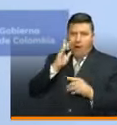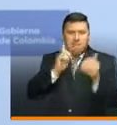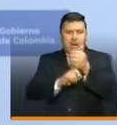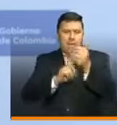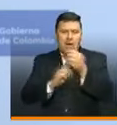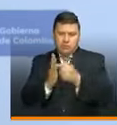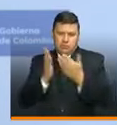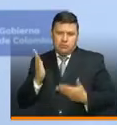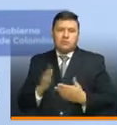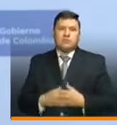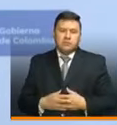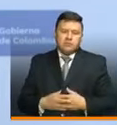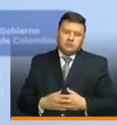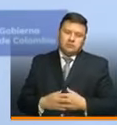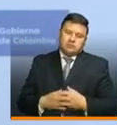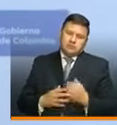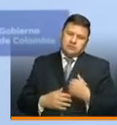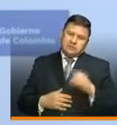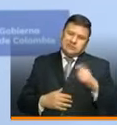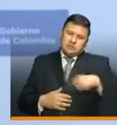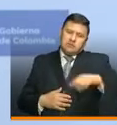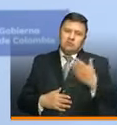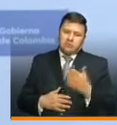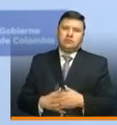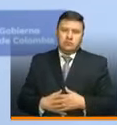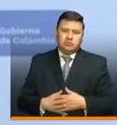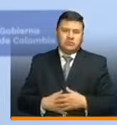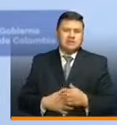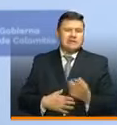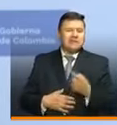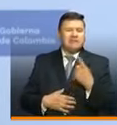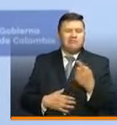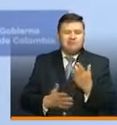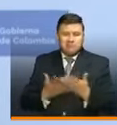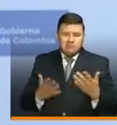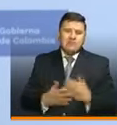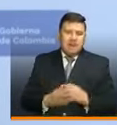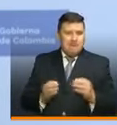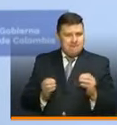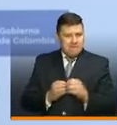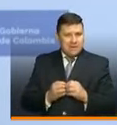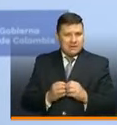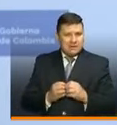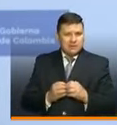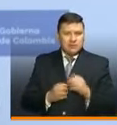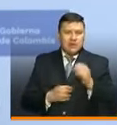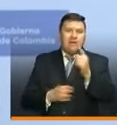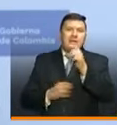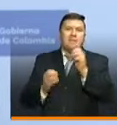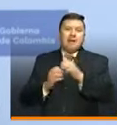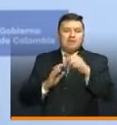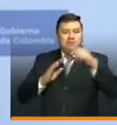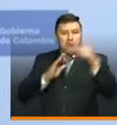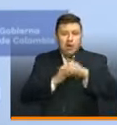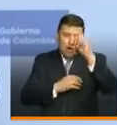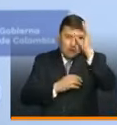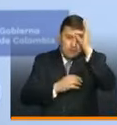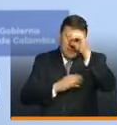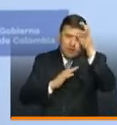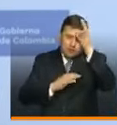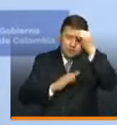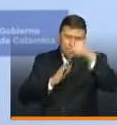aislar casos. Pero de nuevo, en ausencia de todo eso, lo que nos quedaría son unas capacidades hospitalarias suficientes como